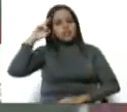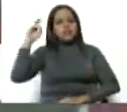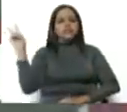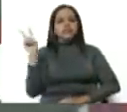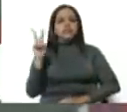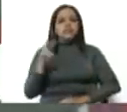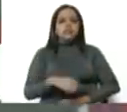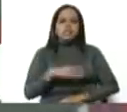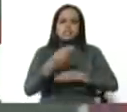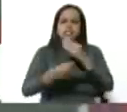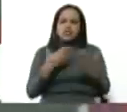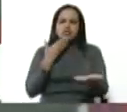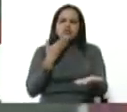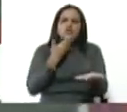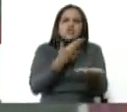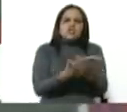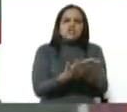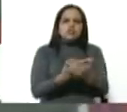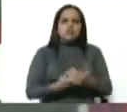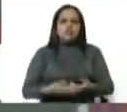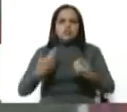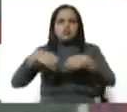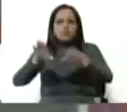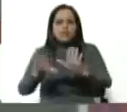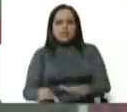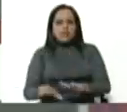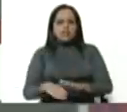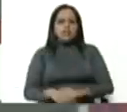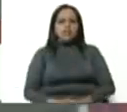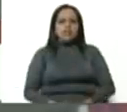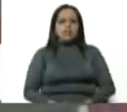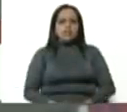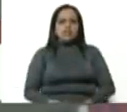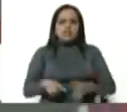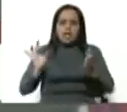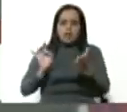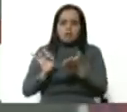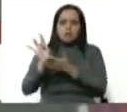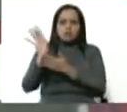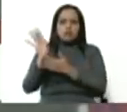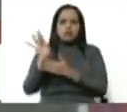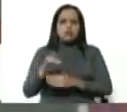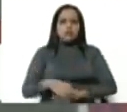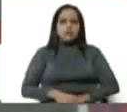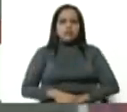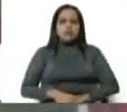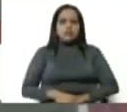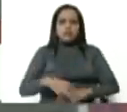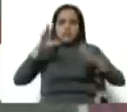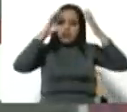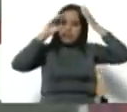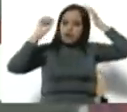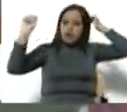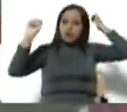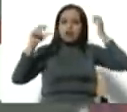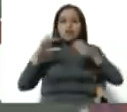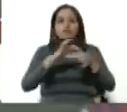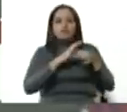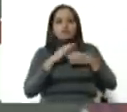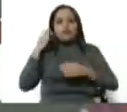Y se hizo la solicitud de suspender la expulsión de la embajadora de la Unión Europea en Caracas.